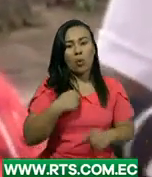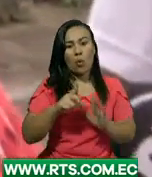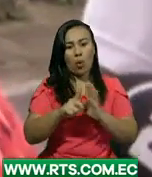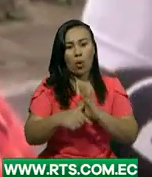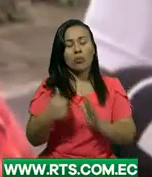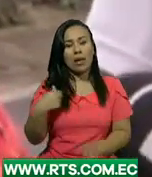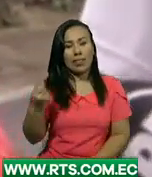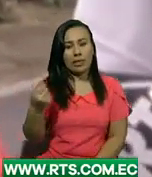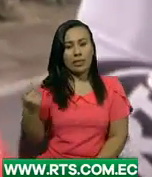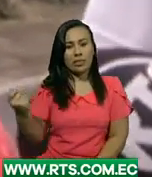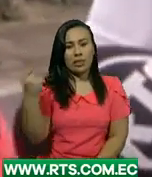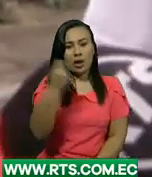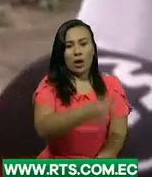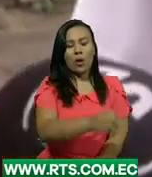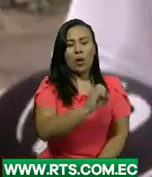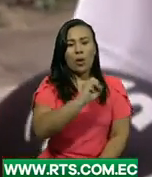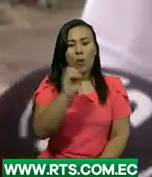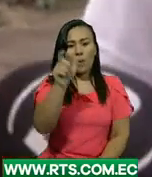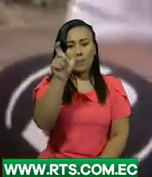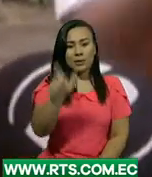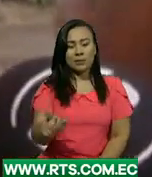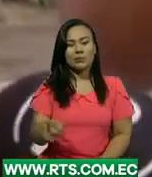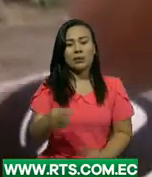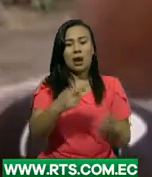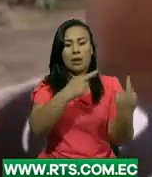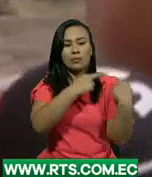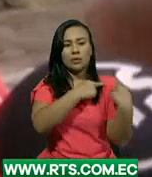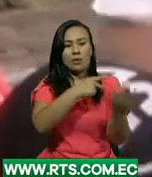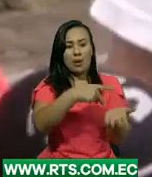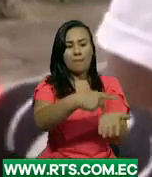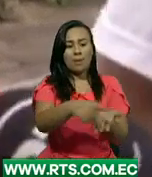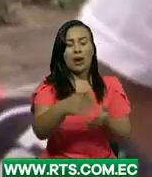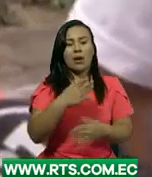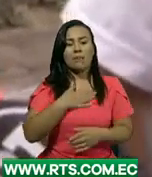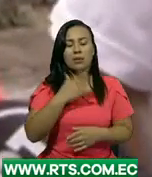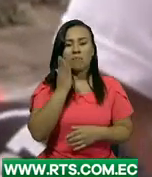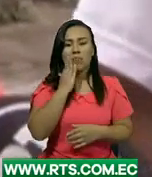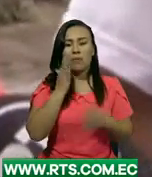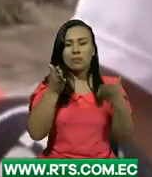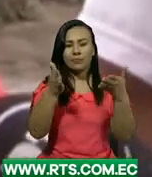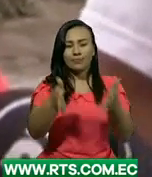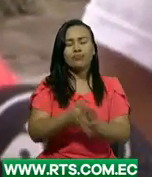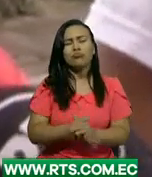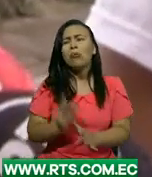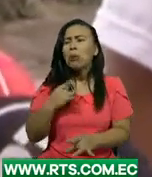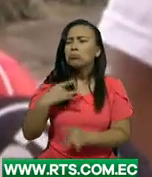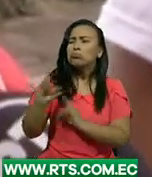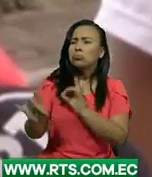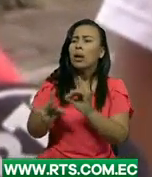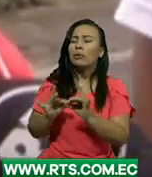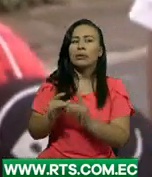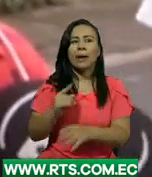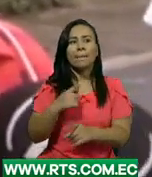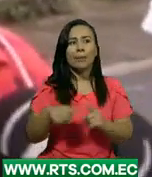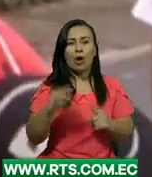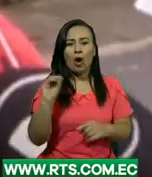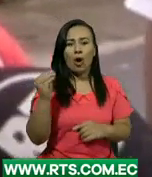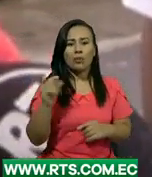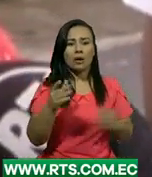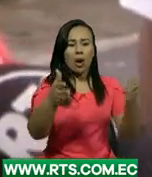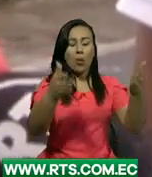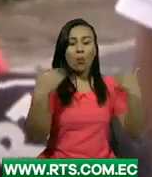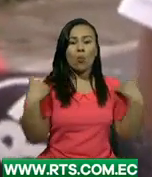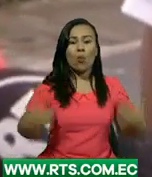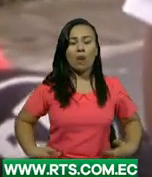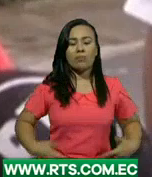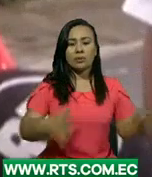el dinero o la persona que se va a hacer cargo del sepelio de mi mamá. Le digo: perfecto, no hay ningún problema. Pero este joven ha ido y ha sacado el